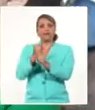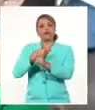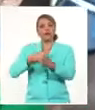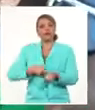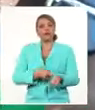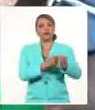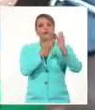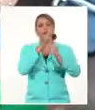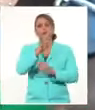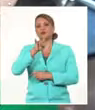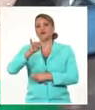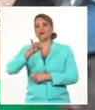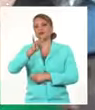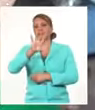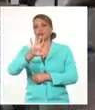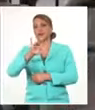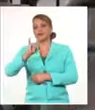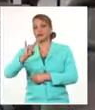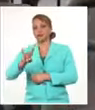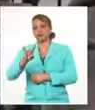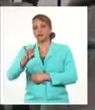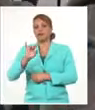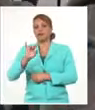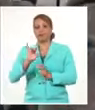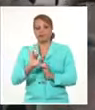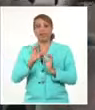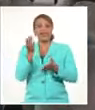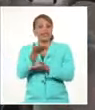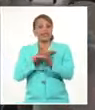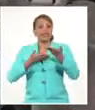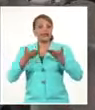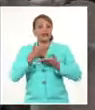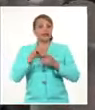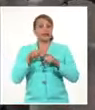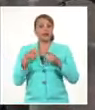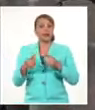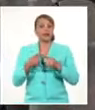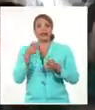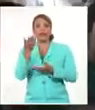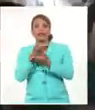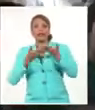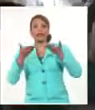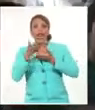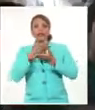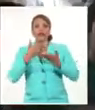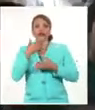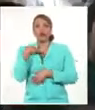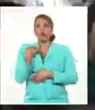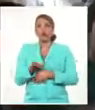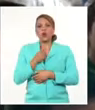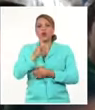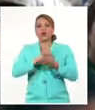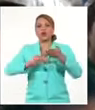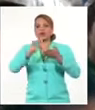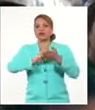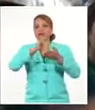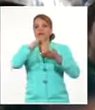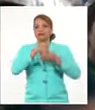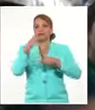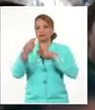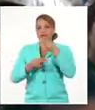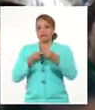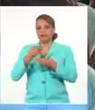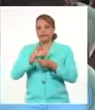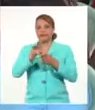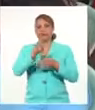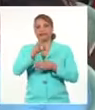de 1959. El intercambio propició el debate sobre la trascendencia de las elecciones del venidero 26 de marzo, la